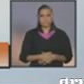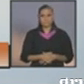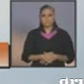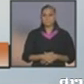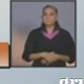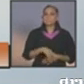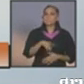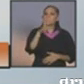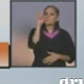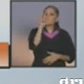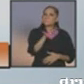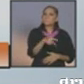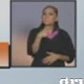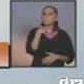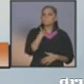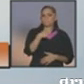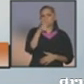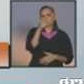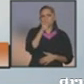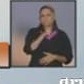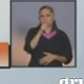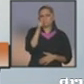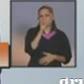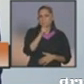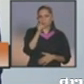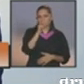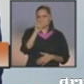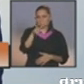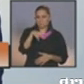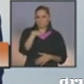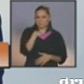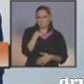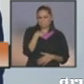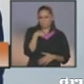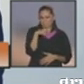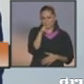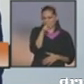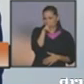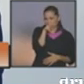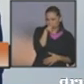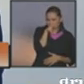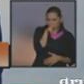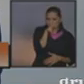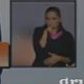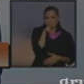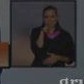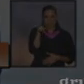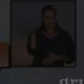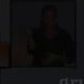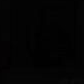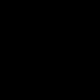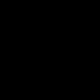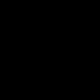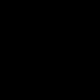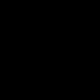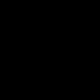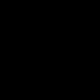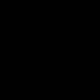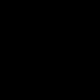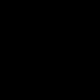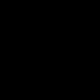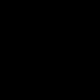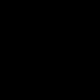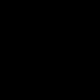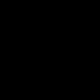reitero, he tenido civilidad política. No me preocupa, candidato Cuadri, esa expresión.